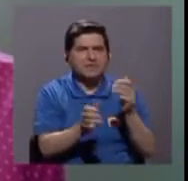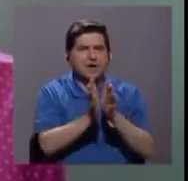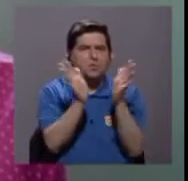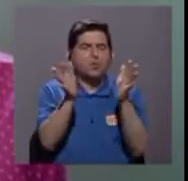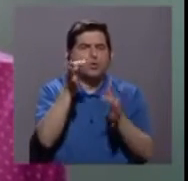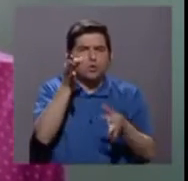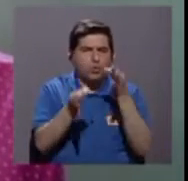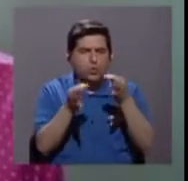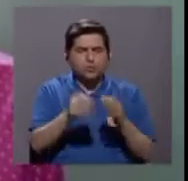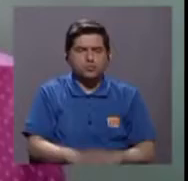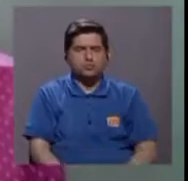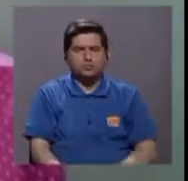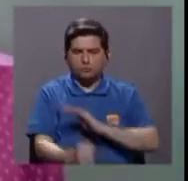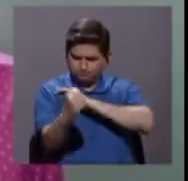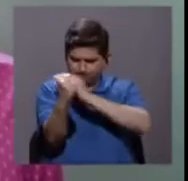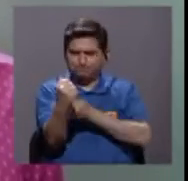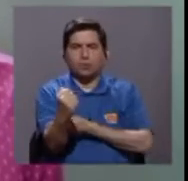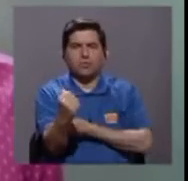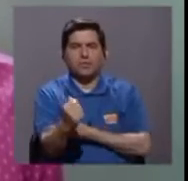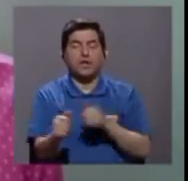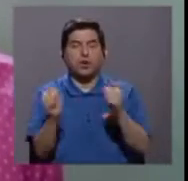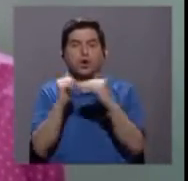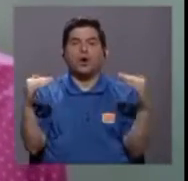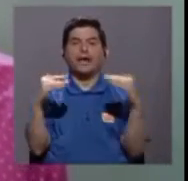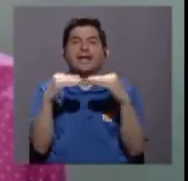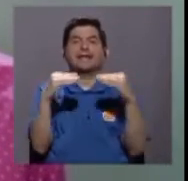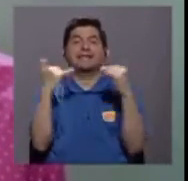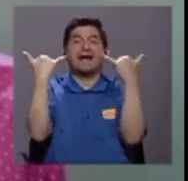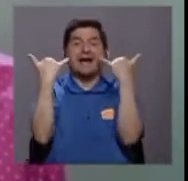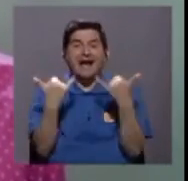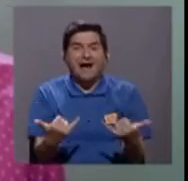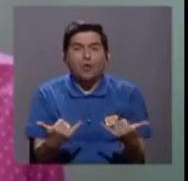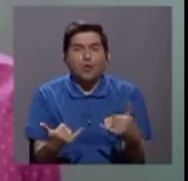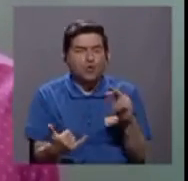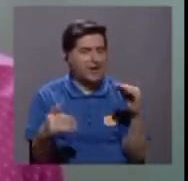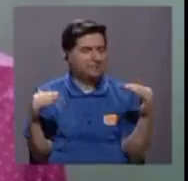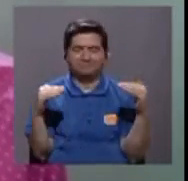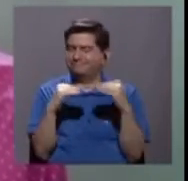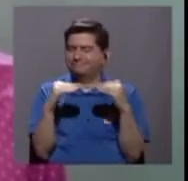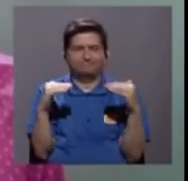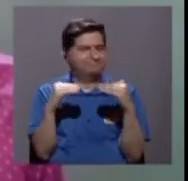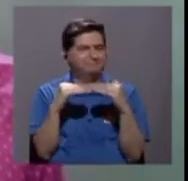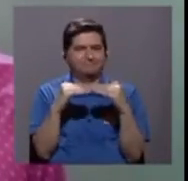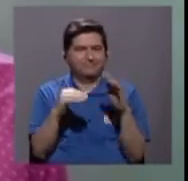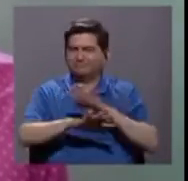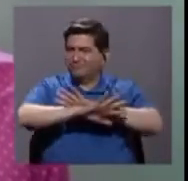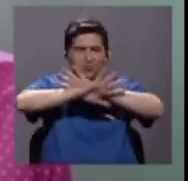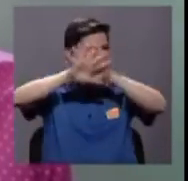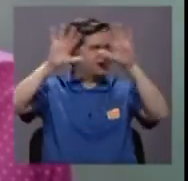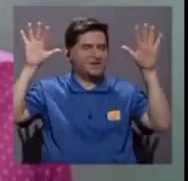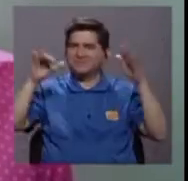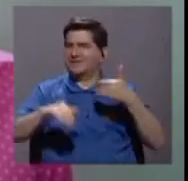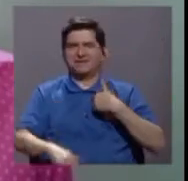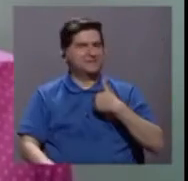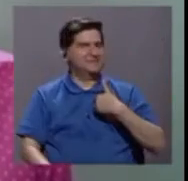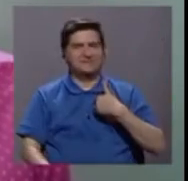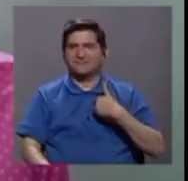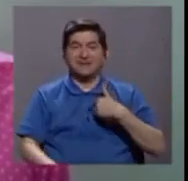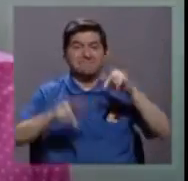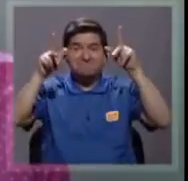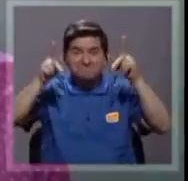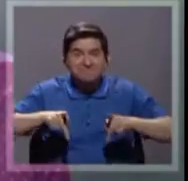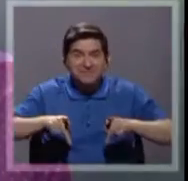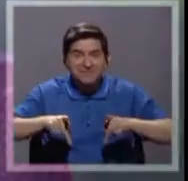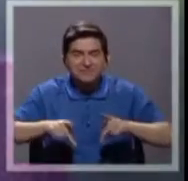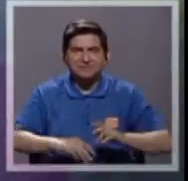justo, vigoroso, que sea equitativo, porque actualmente no es equitativo, no es transparente, porque las